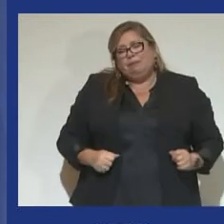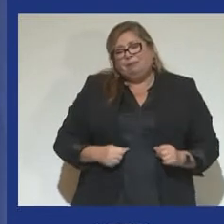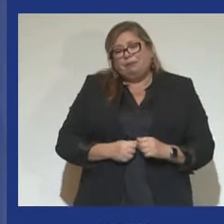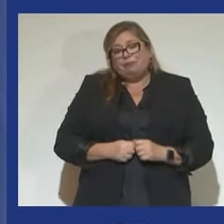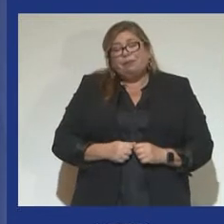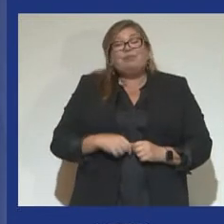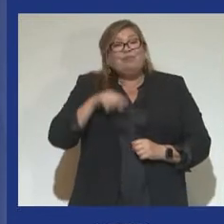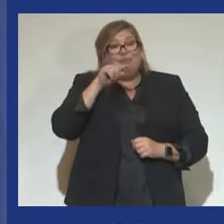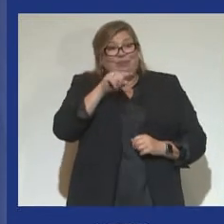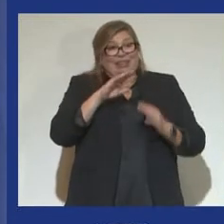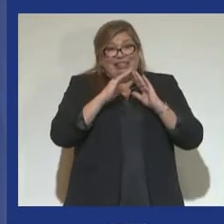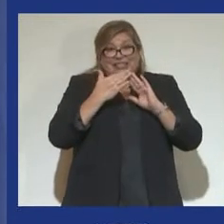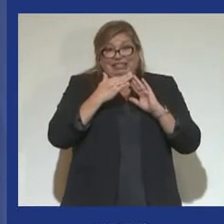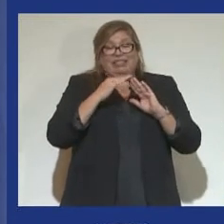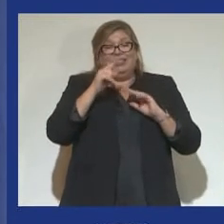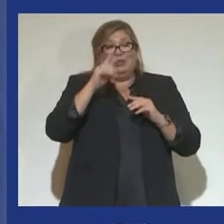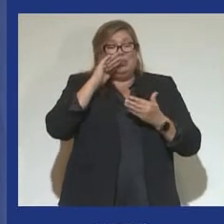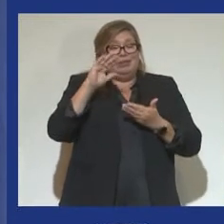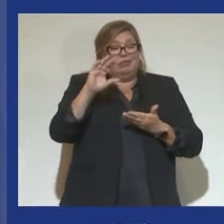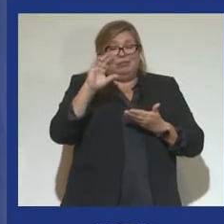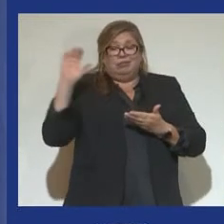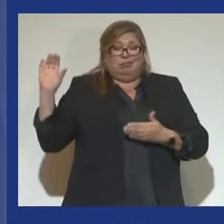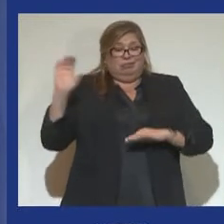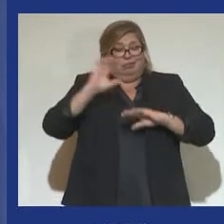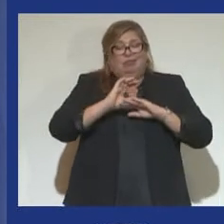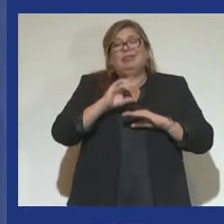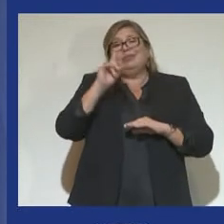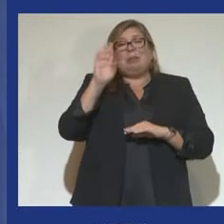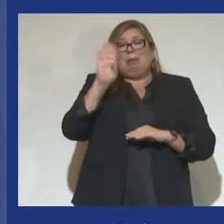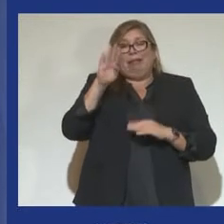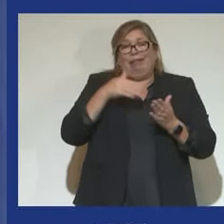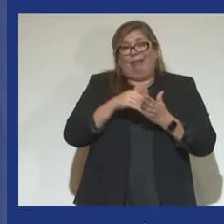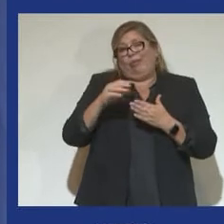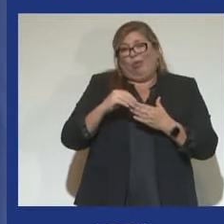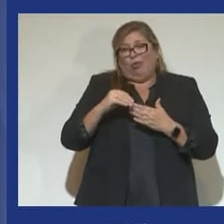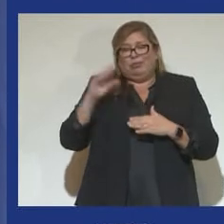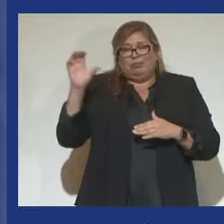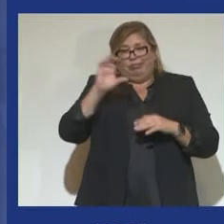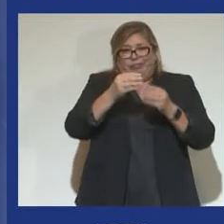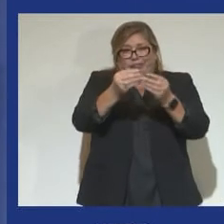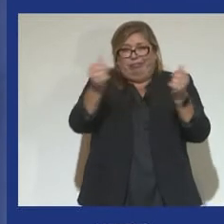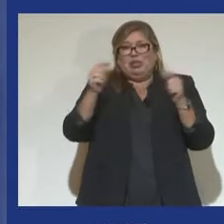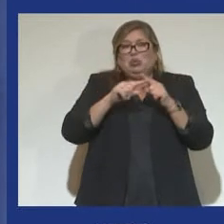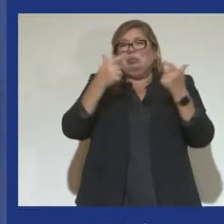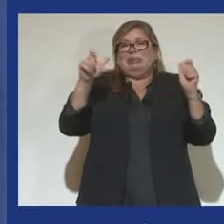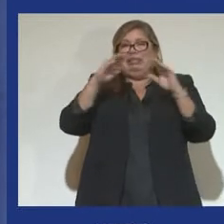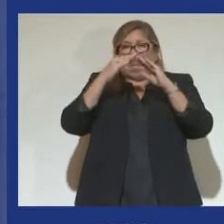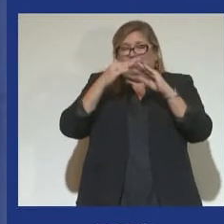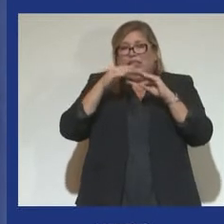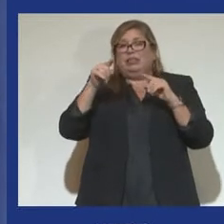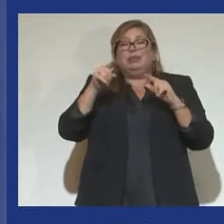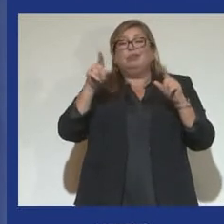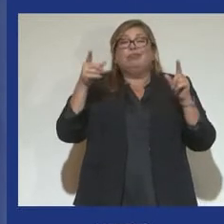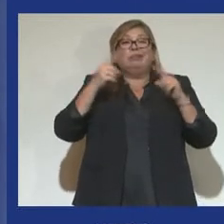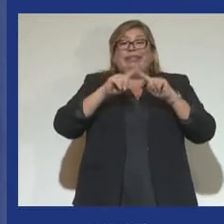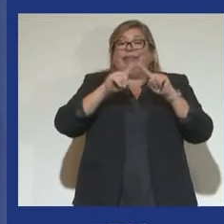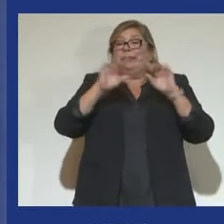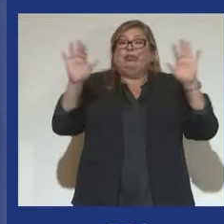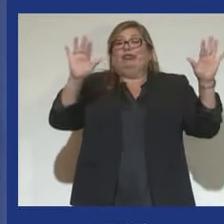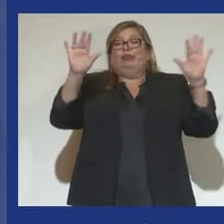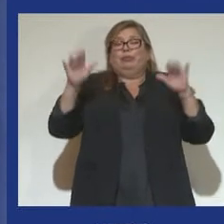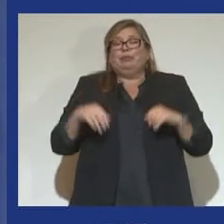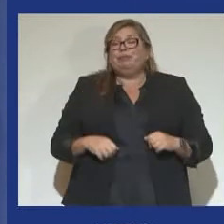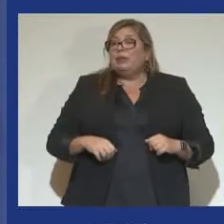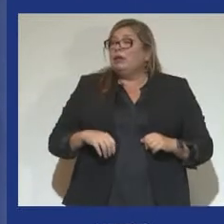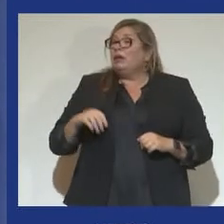esto que las ciudades reciban miles de millones de dólares y vayan en 20 direcciones diferentes